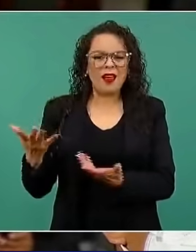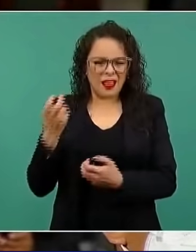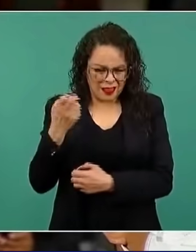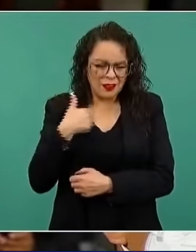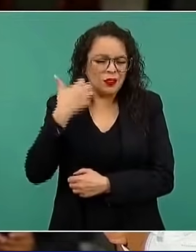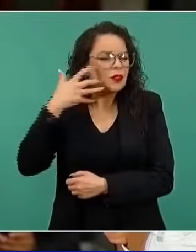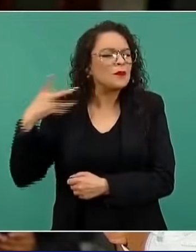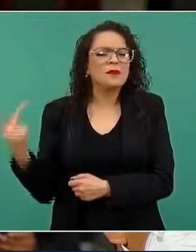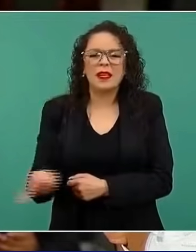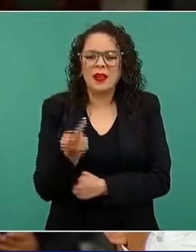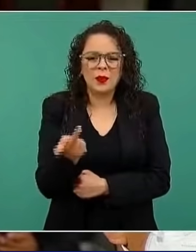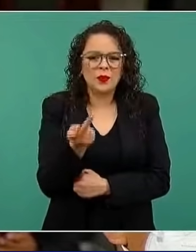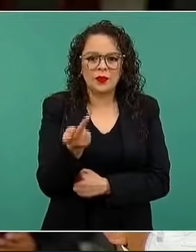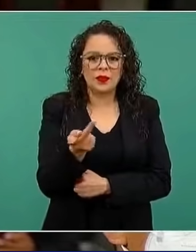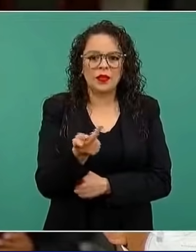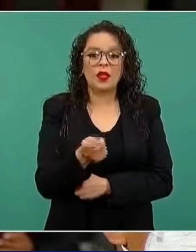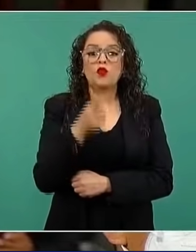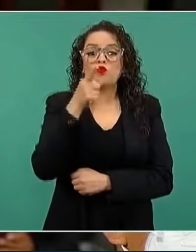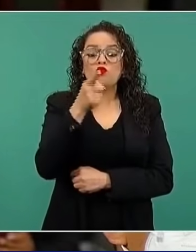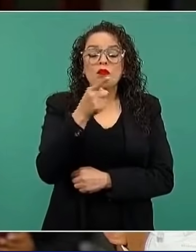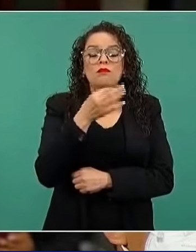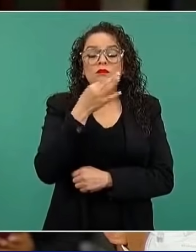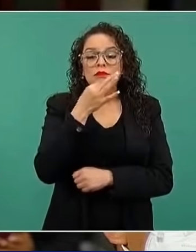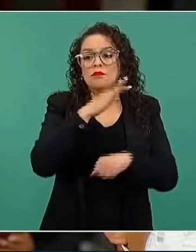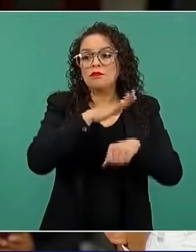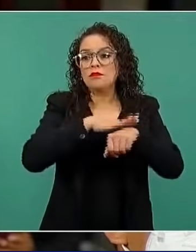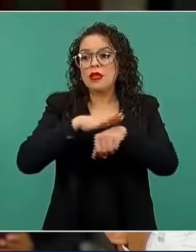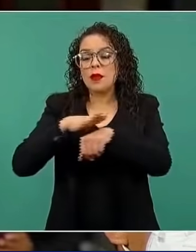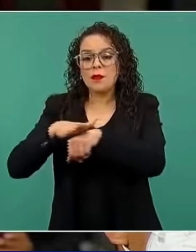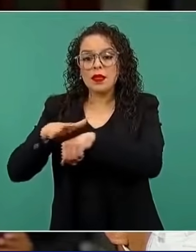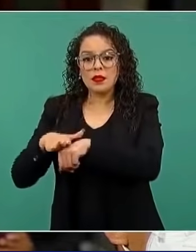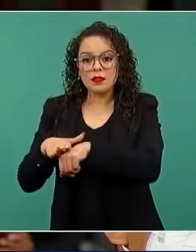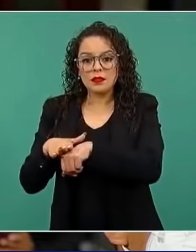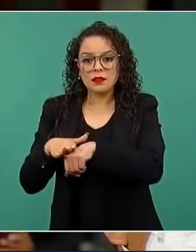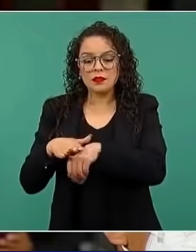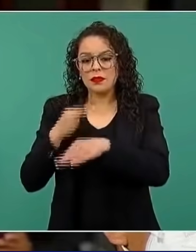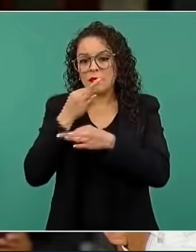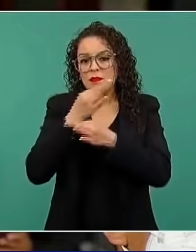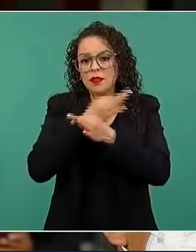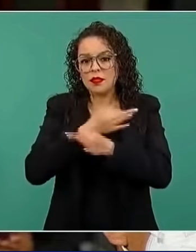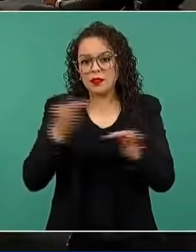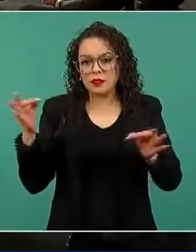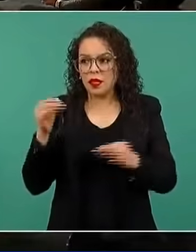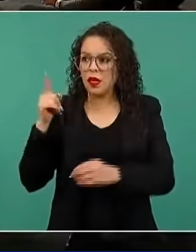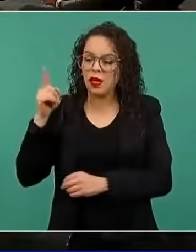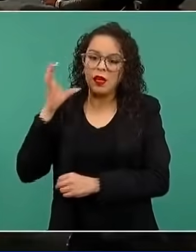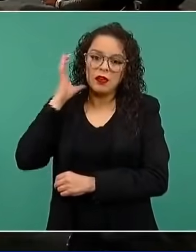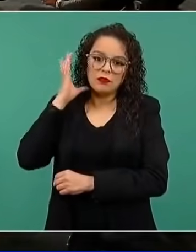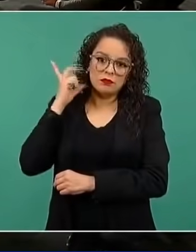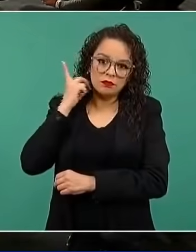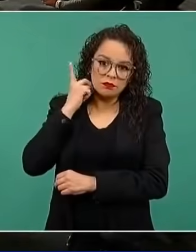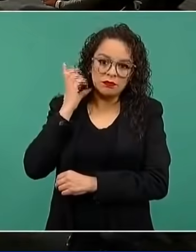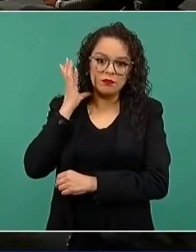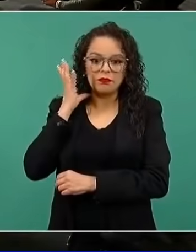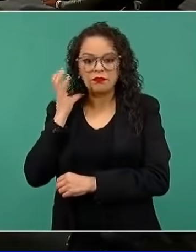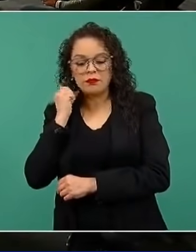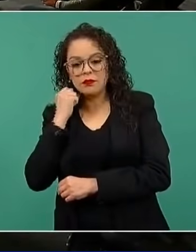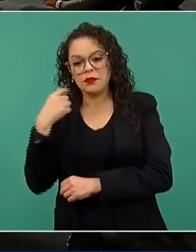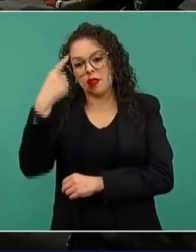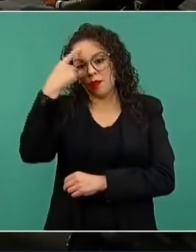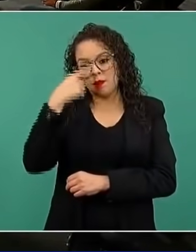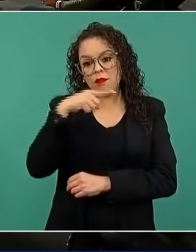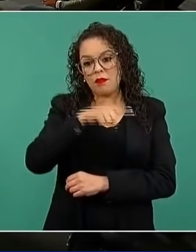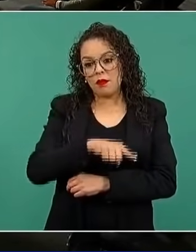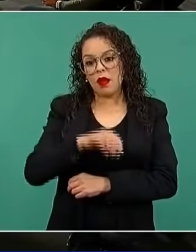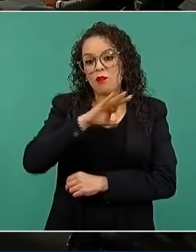permitiría preguntarle cuál sería el mensaje que usted le emitiría a los legisladores para que pudieran expresar su